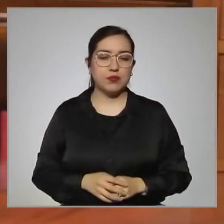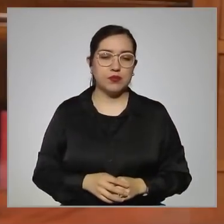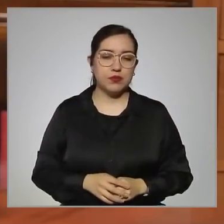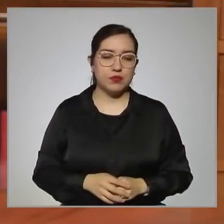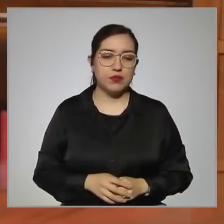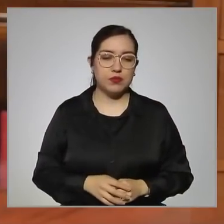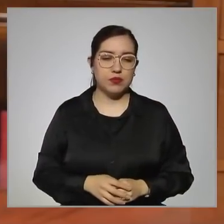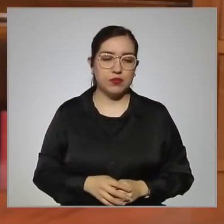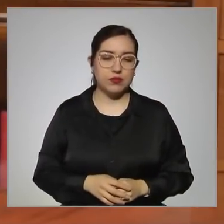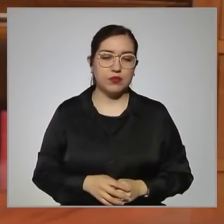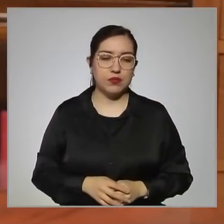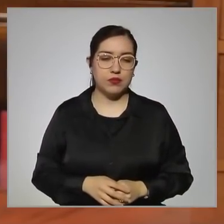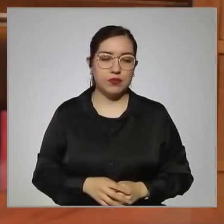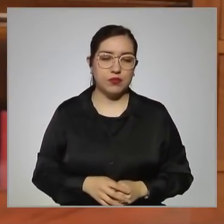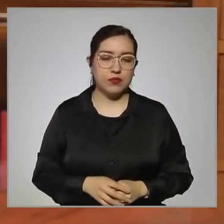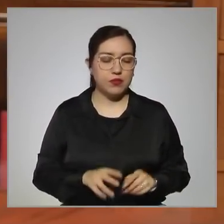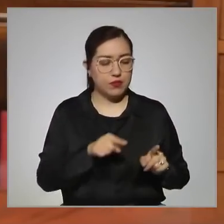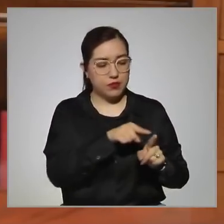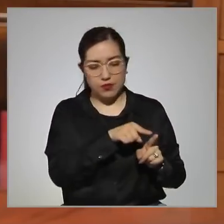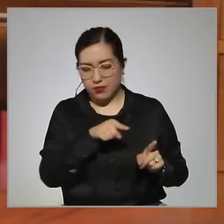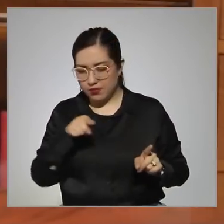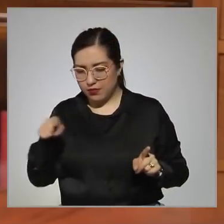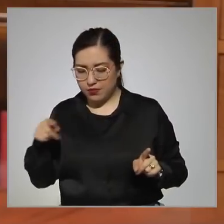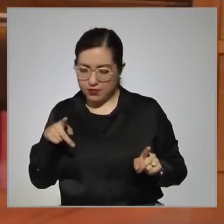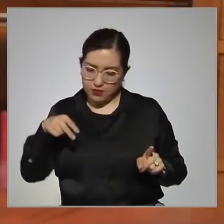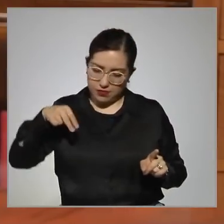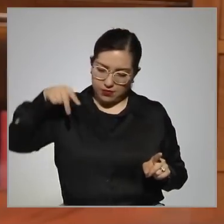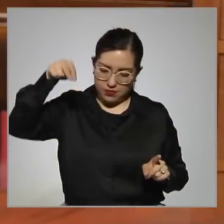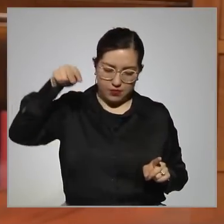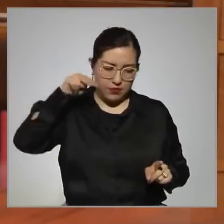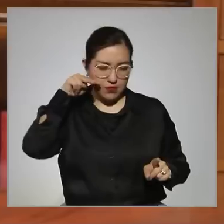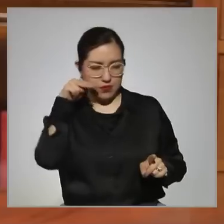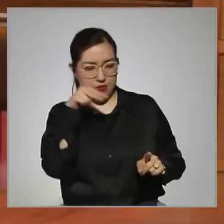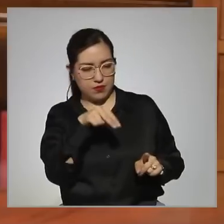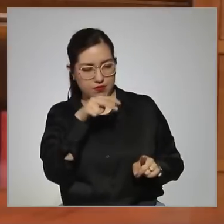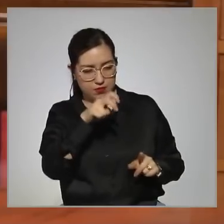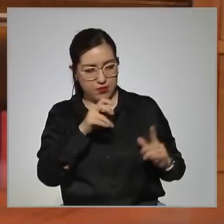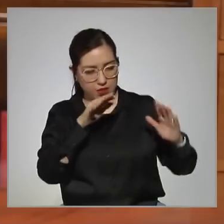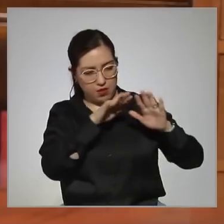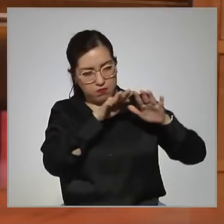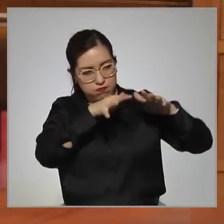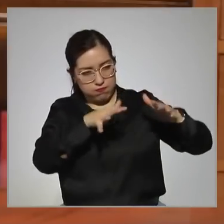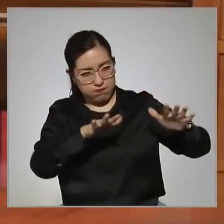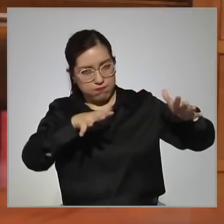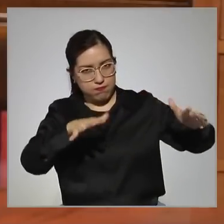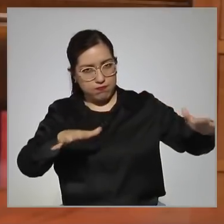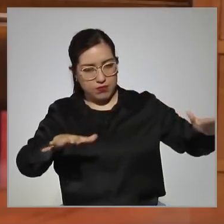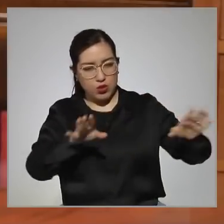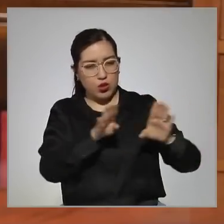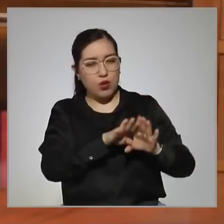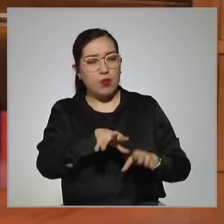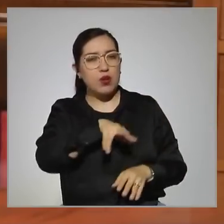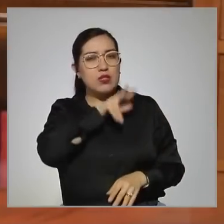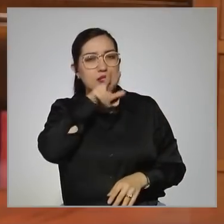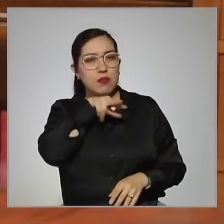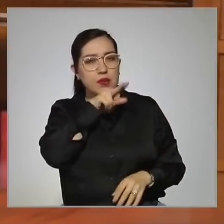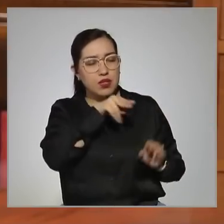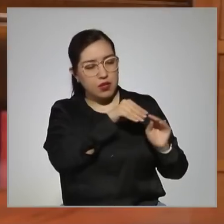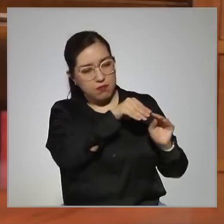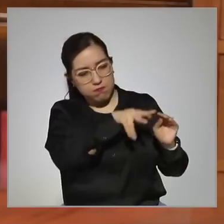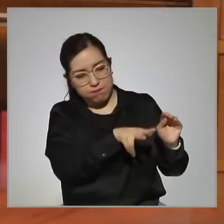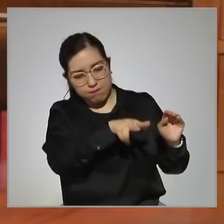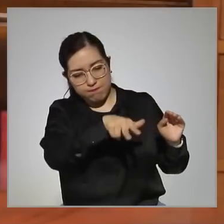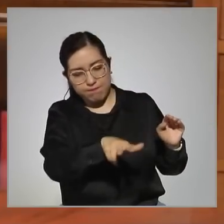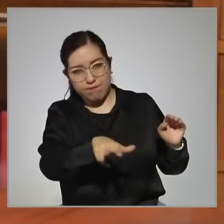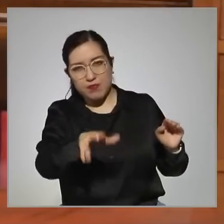1 kilómetro al poniente de la pirámide, se veía este suceso y cómo iba bajando hacia el horizonte